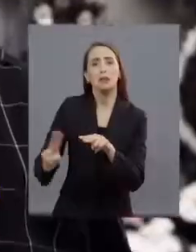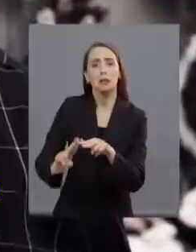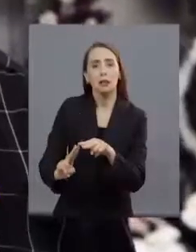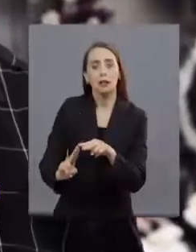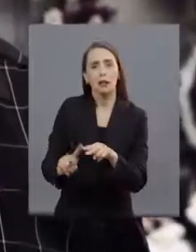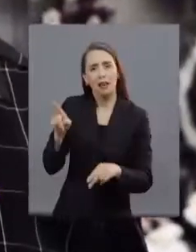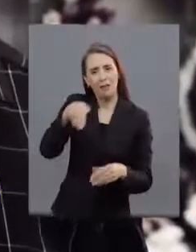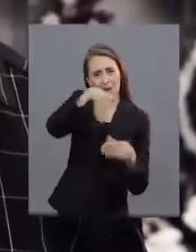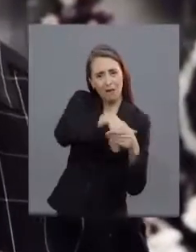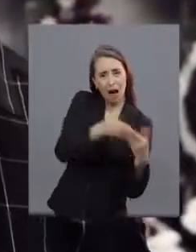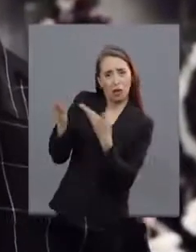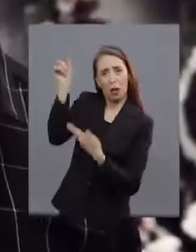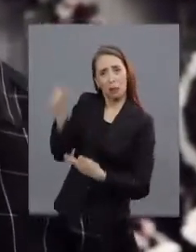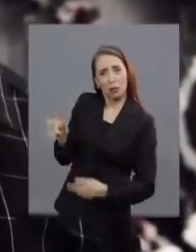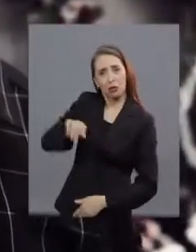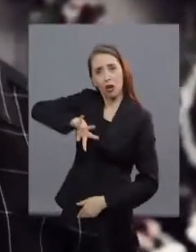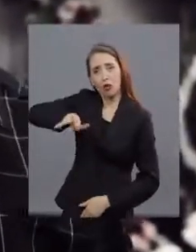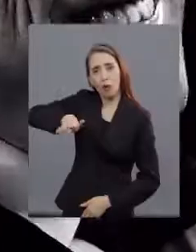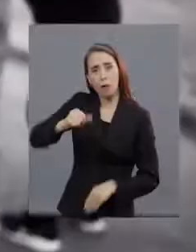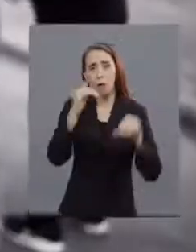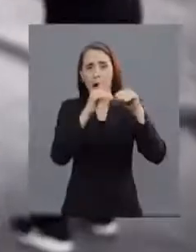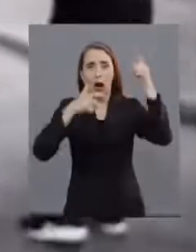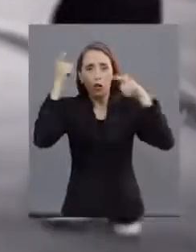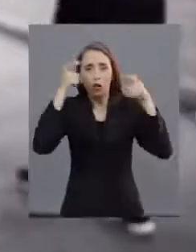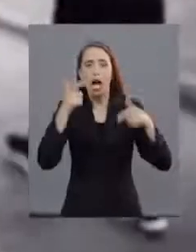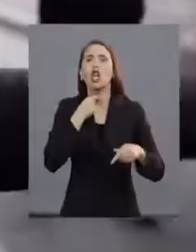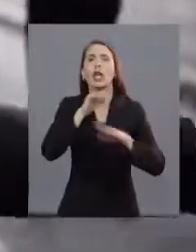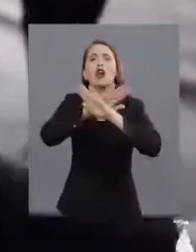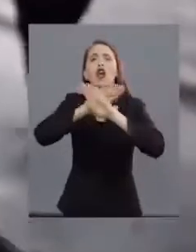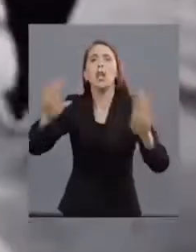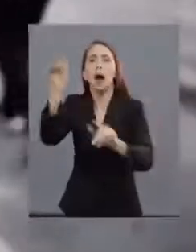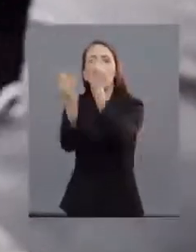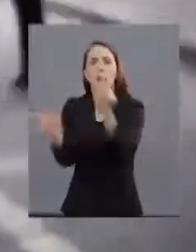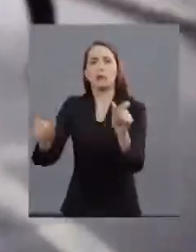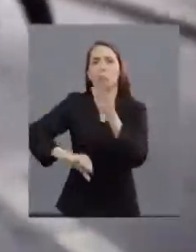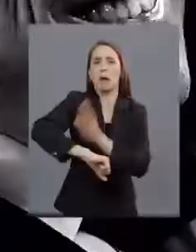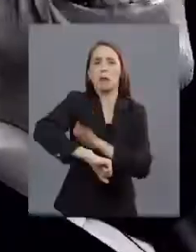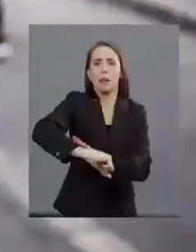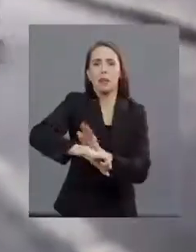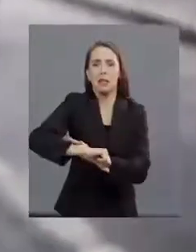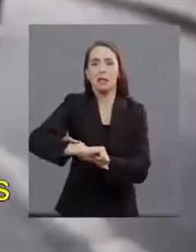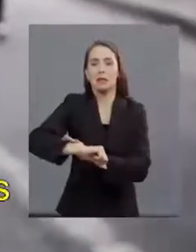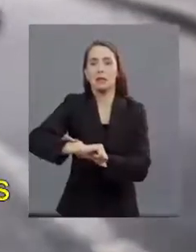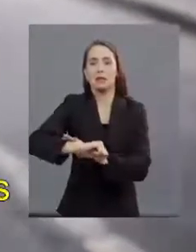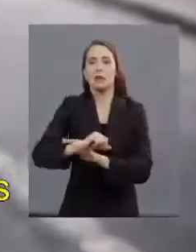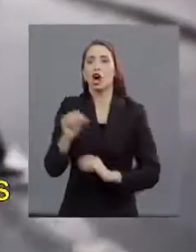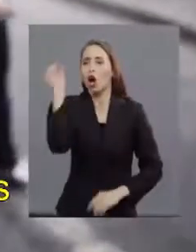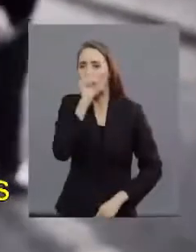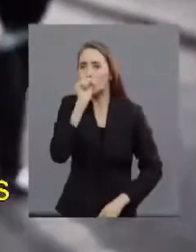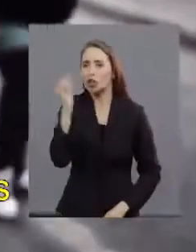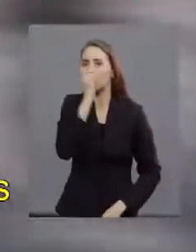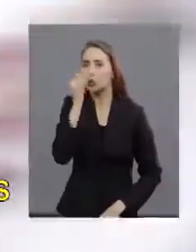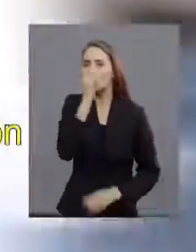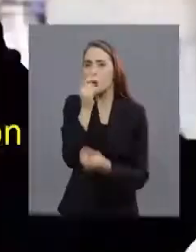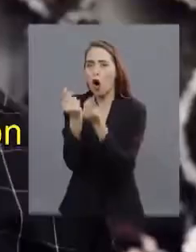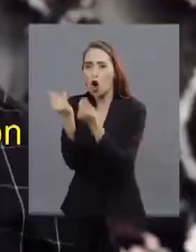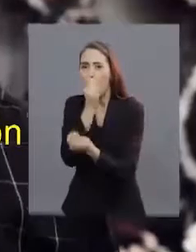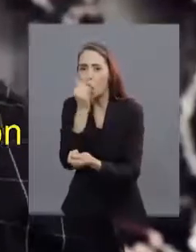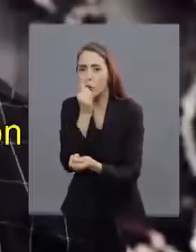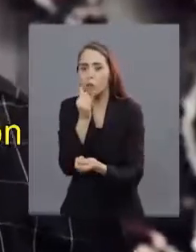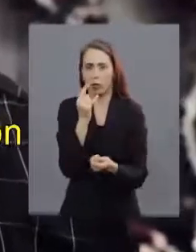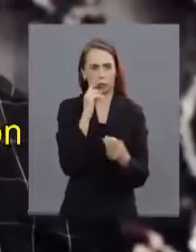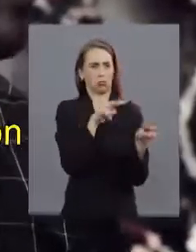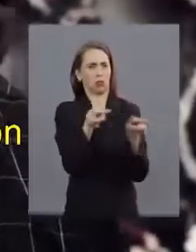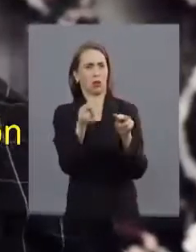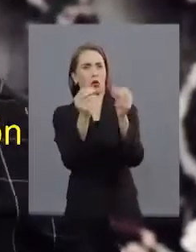ahora? Va a votar por una persona que se robó un banco de Talca. No quiero saber nada con la derecha. Somos los cochinos, sucios y corruptos. Que la verdad